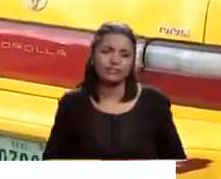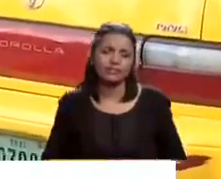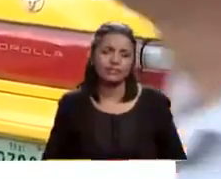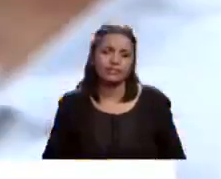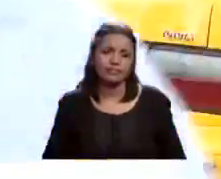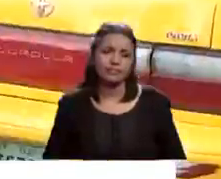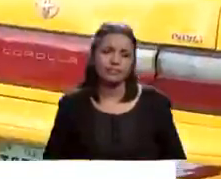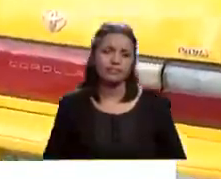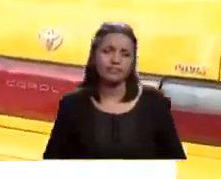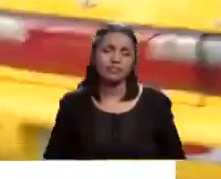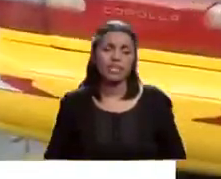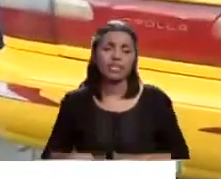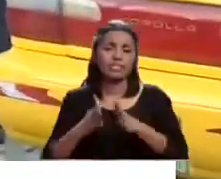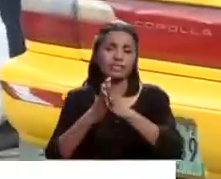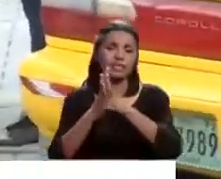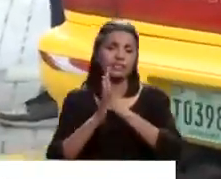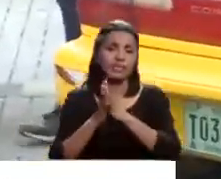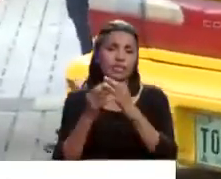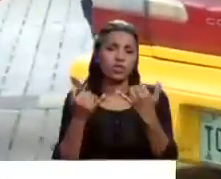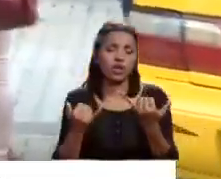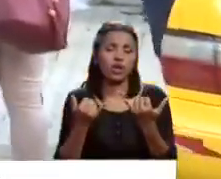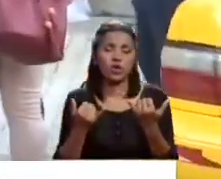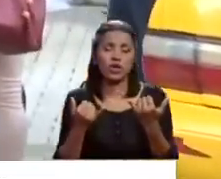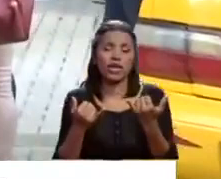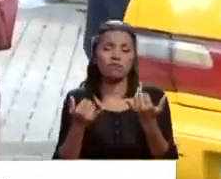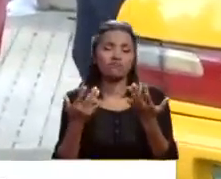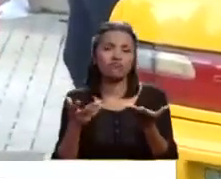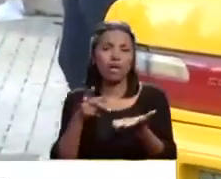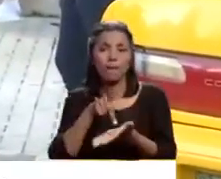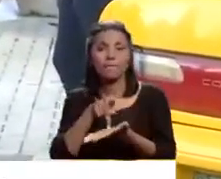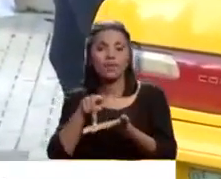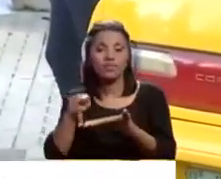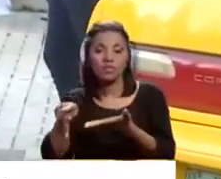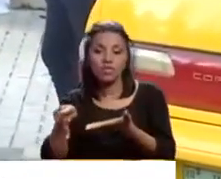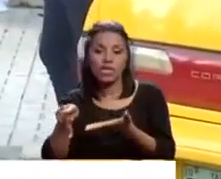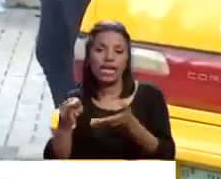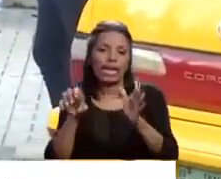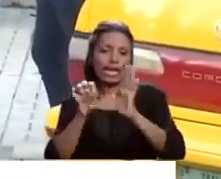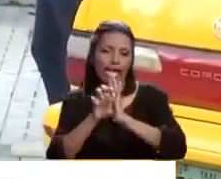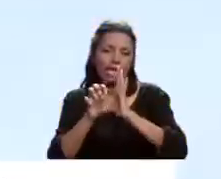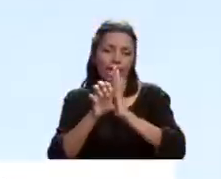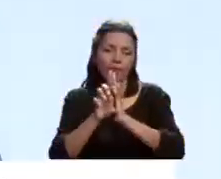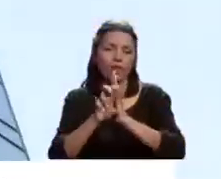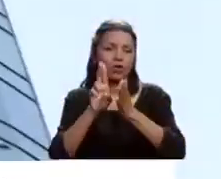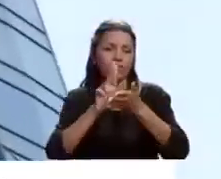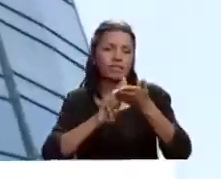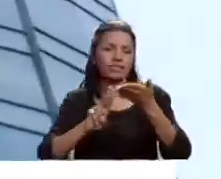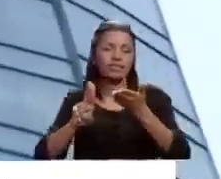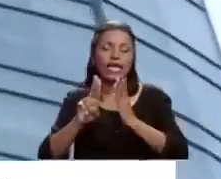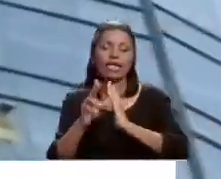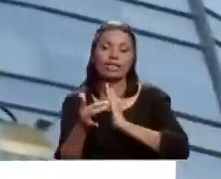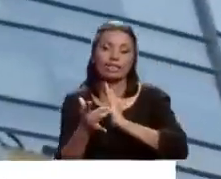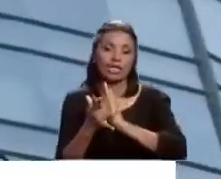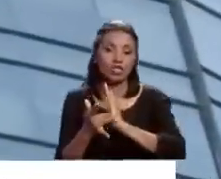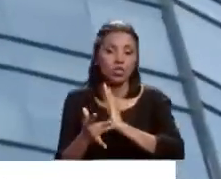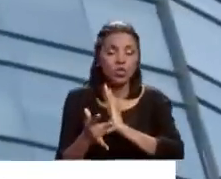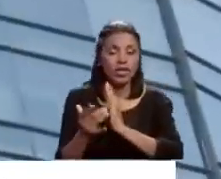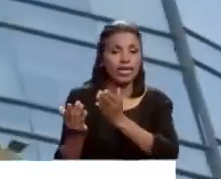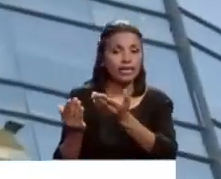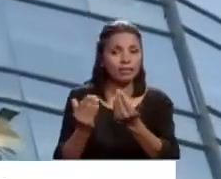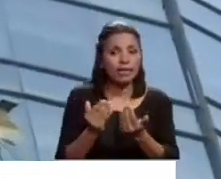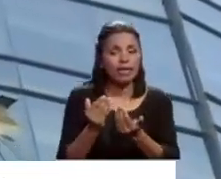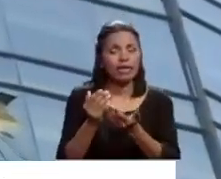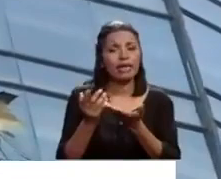especialistas en qué? Bueno, se está pidiendo, ejemplo, a la Universidad Tecnológica, primero que nos haga un